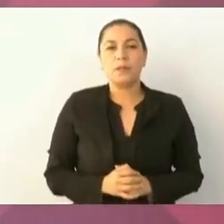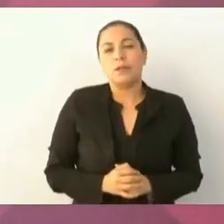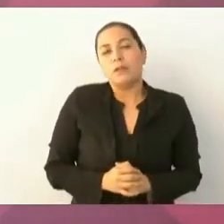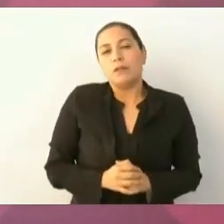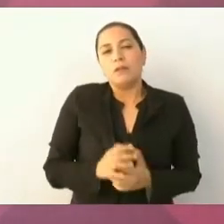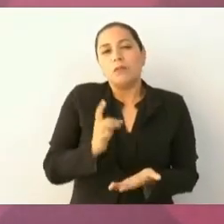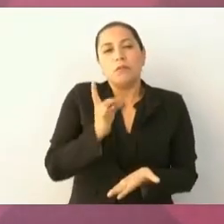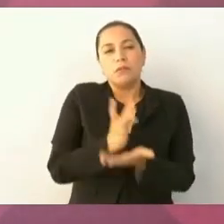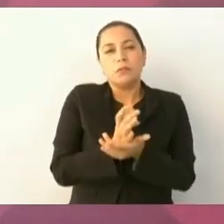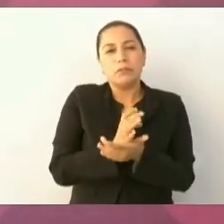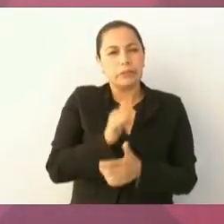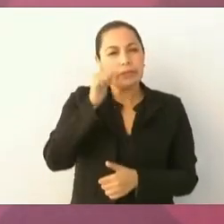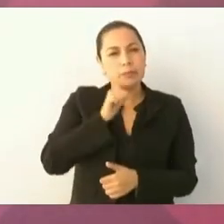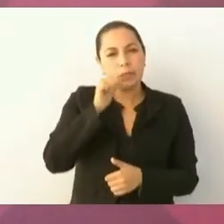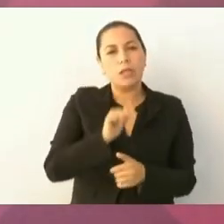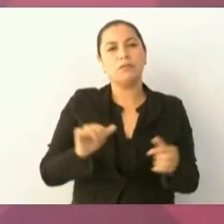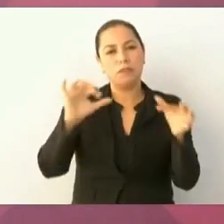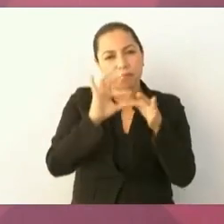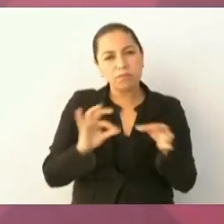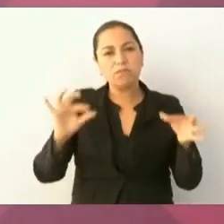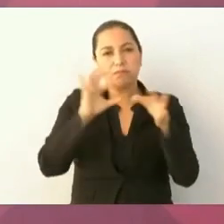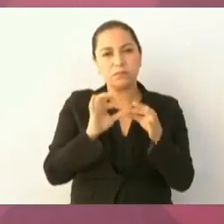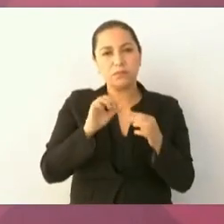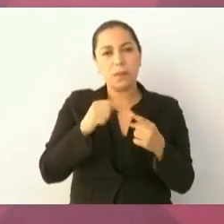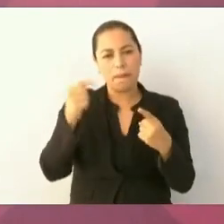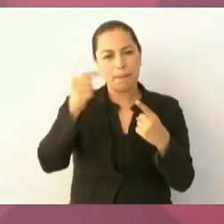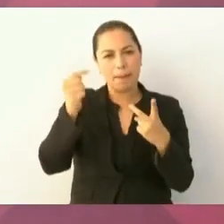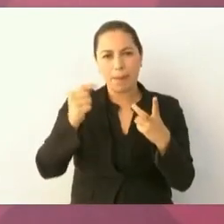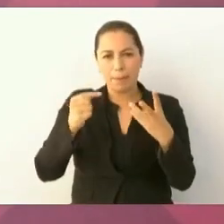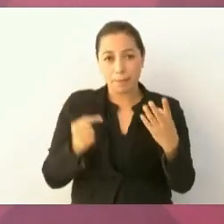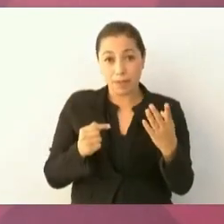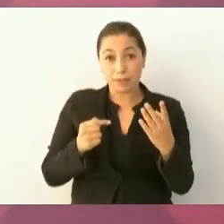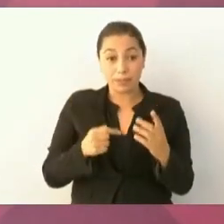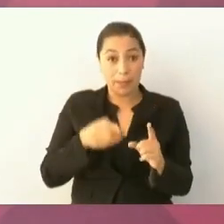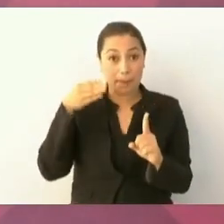siempre se han cumplido las metas de ingresos.